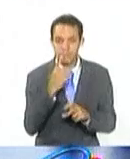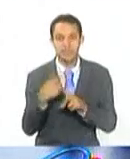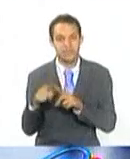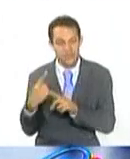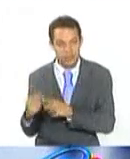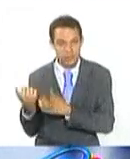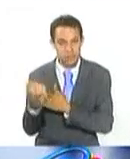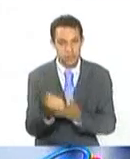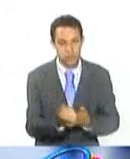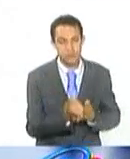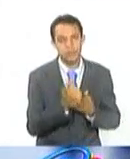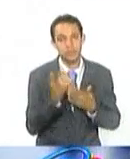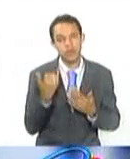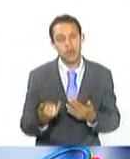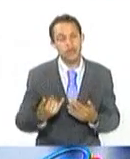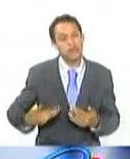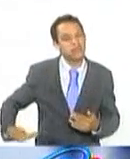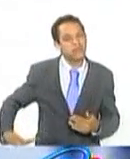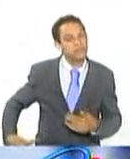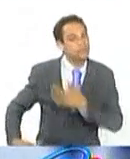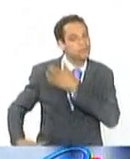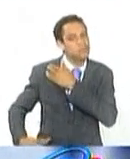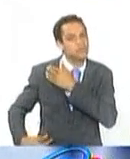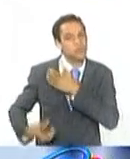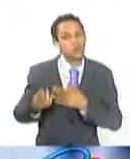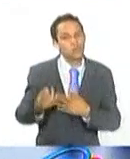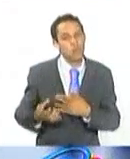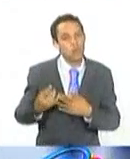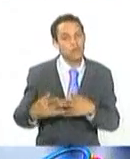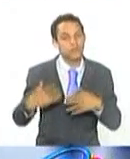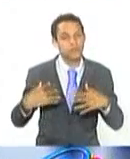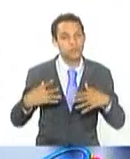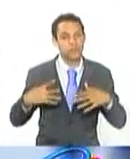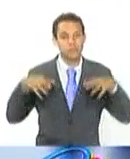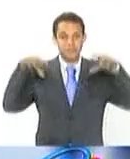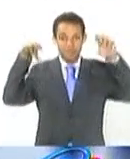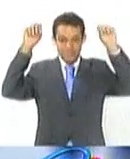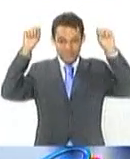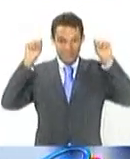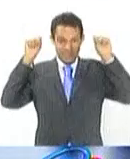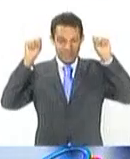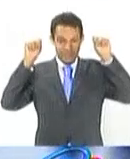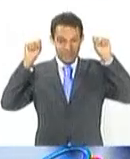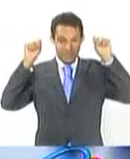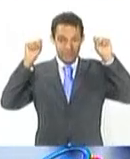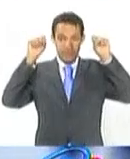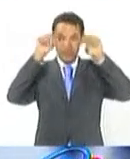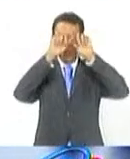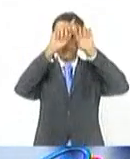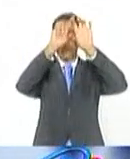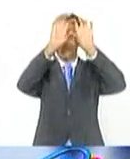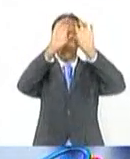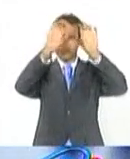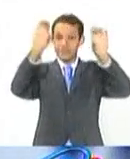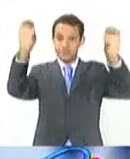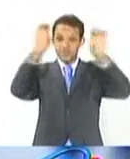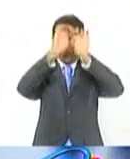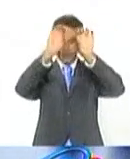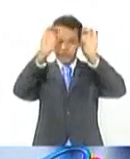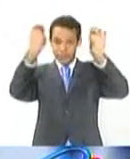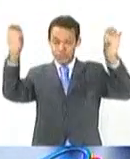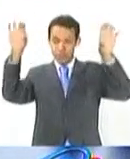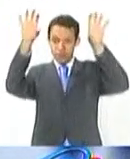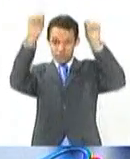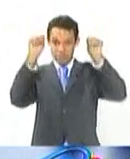hay algo que mejora mucho el dolor de cintura y es colgarse donde puedan consigas en una Barrita ahí en en su casa donde